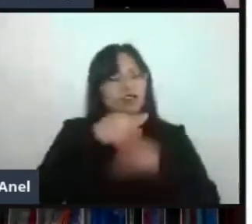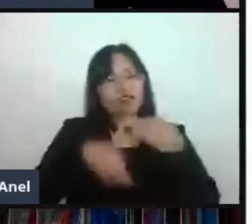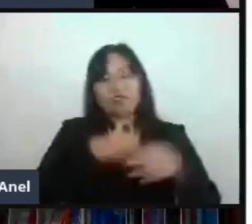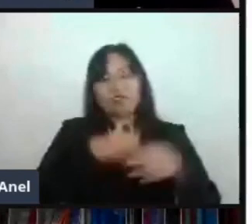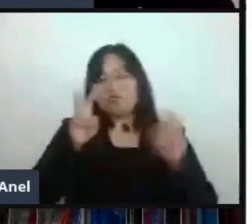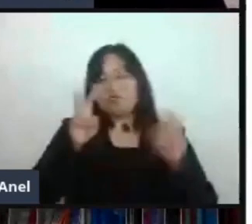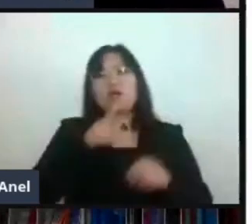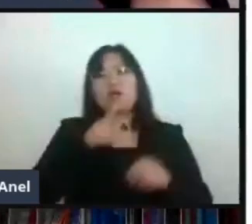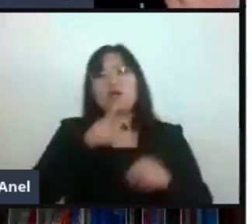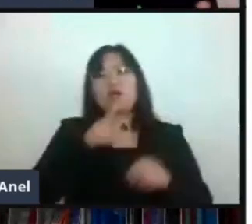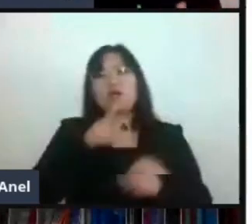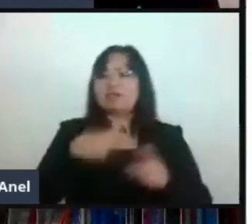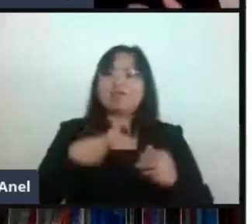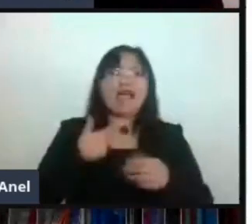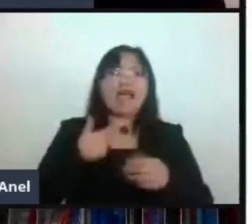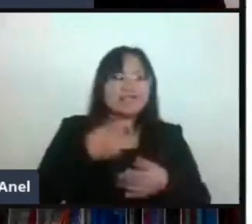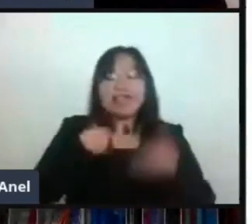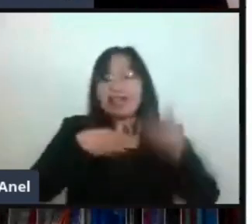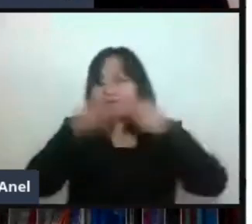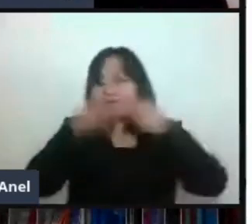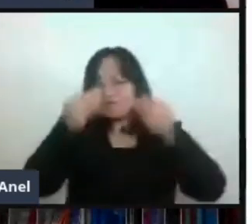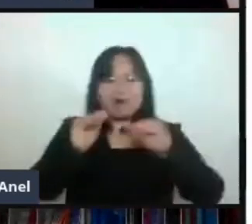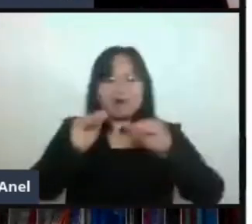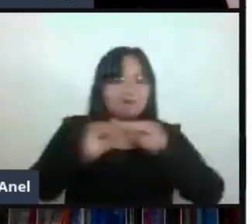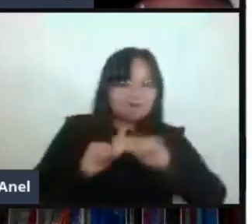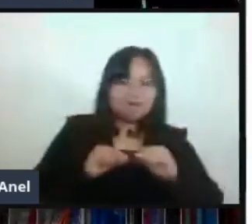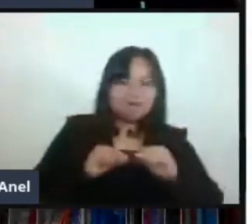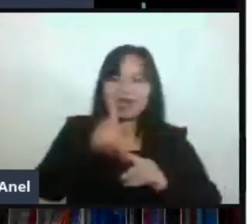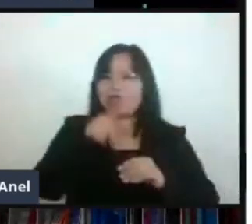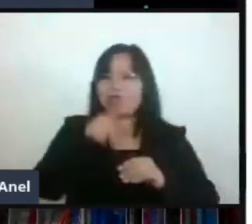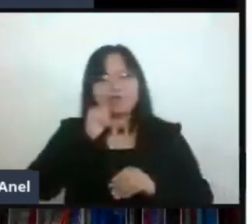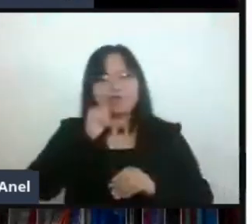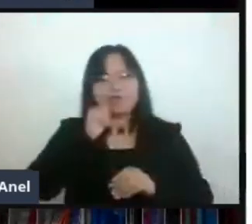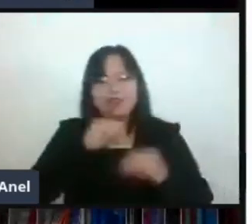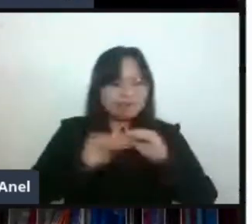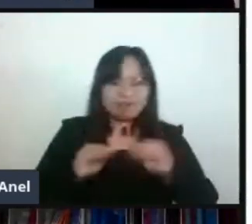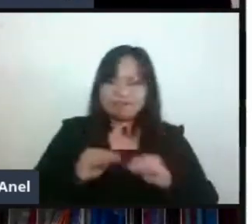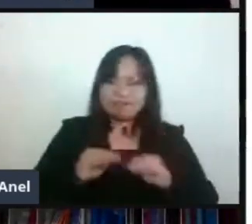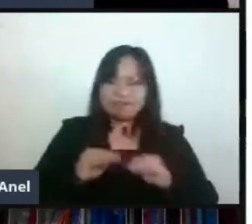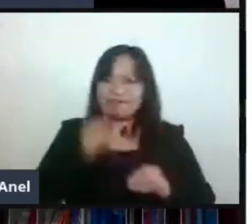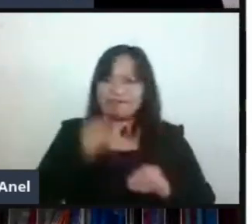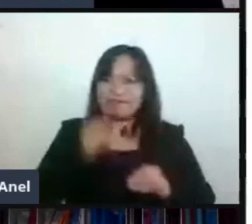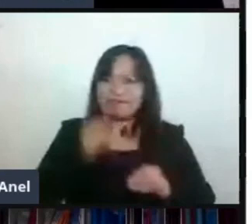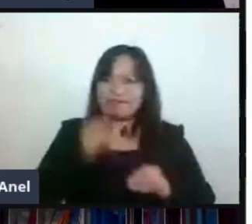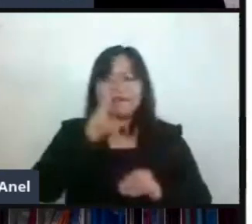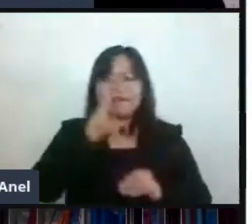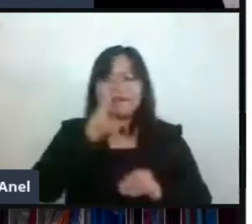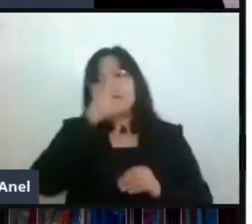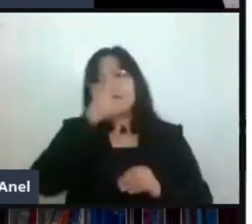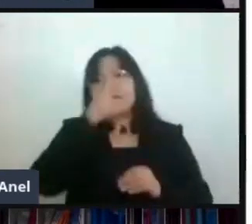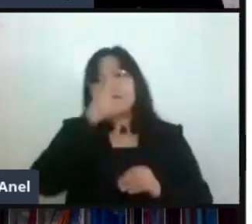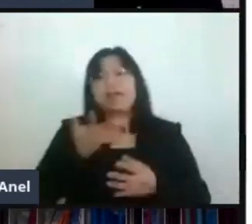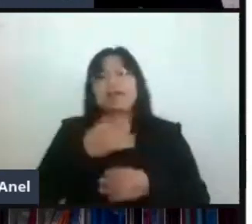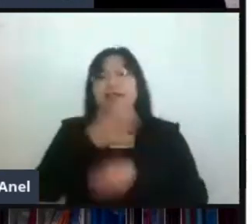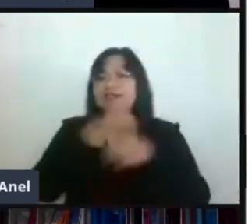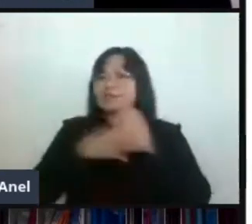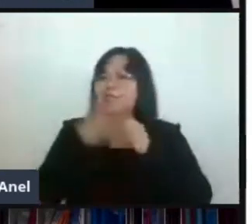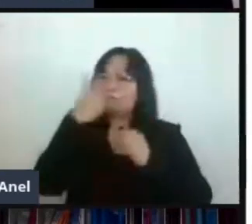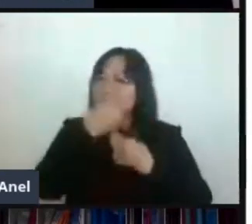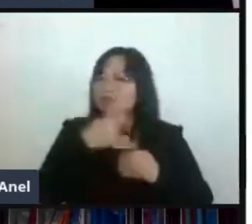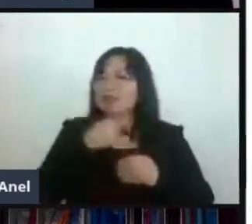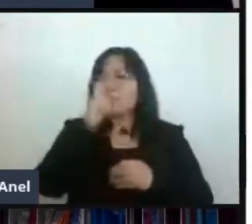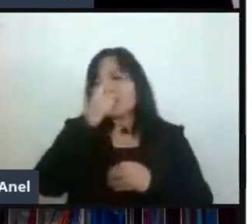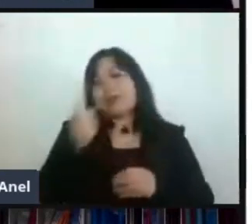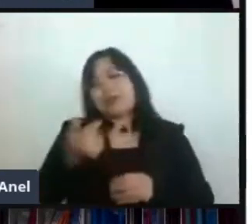queremos de ustedes, que practiquen, que hagan mucho. Así que, bueno, pues esto es todo y de verdad me dio muchísimo